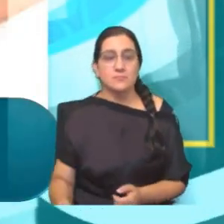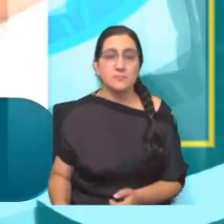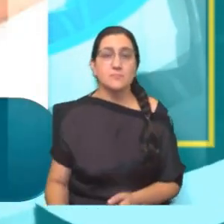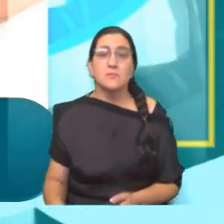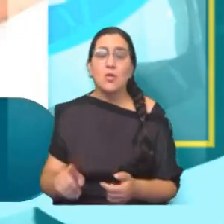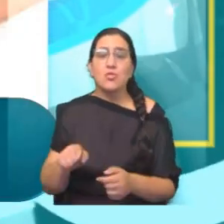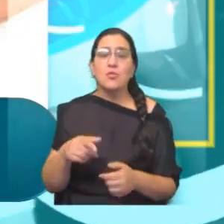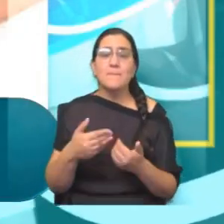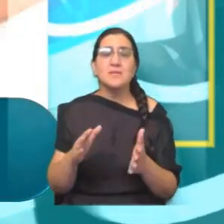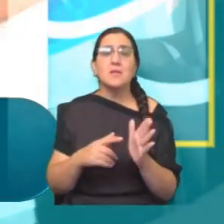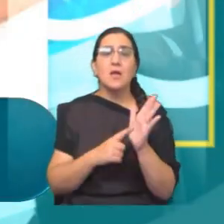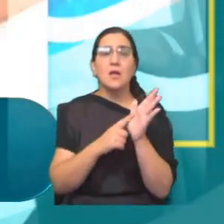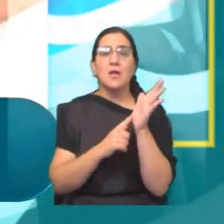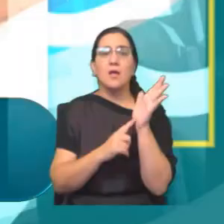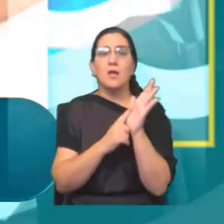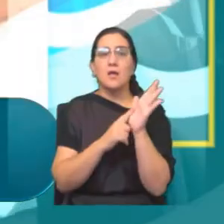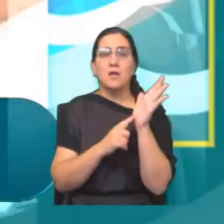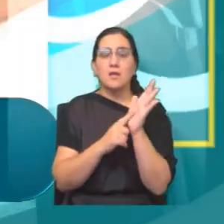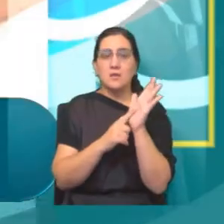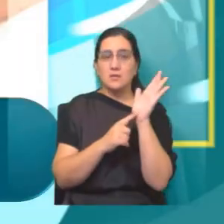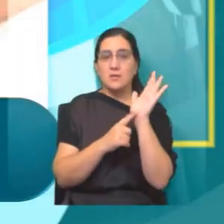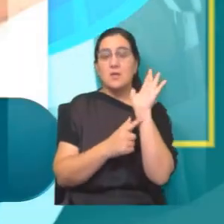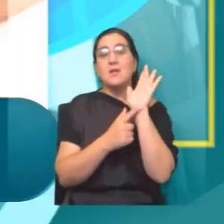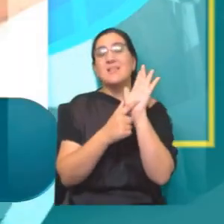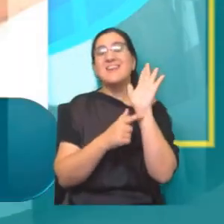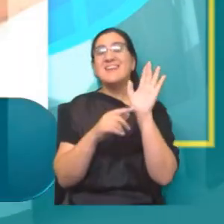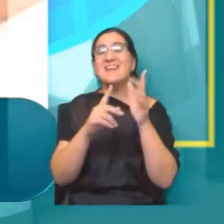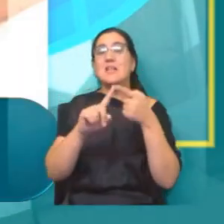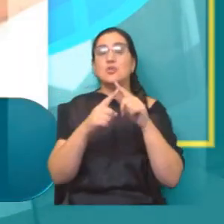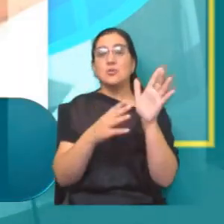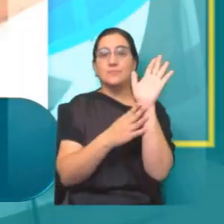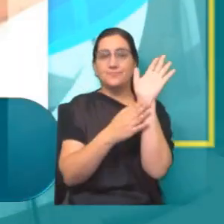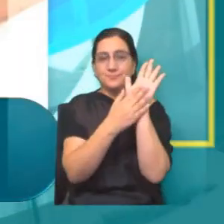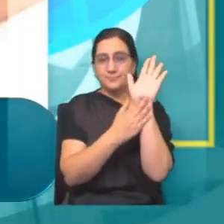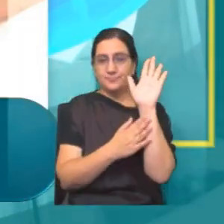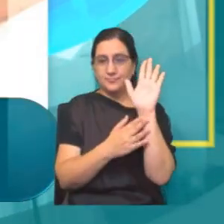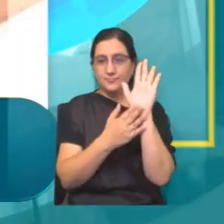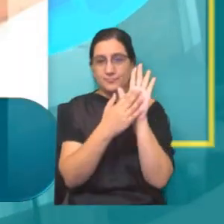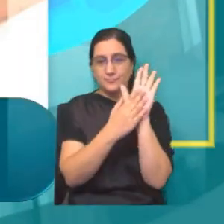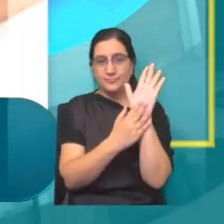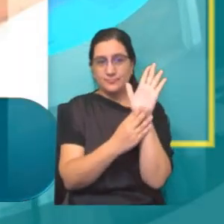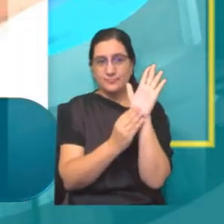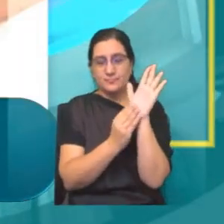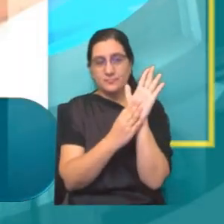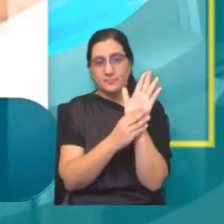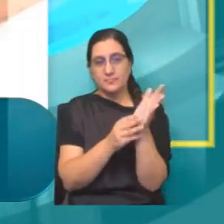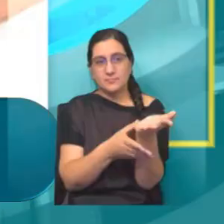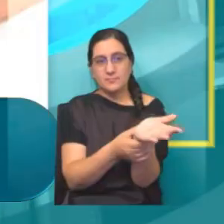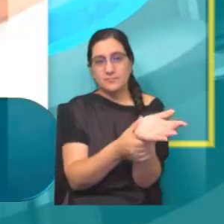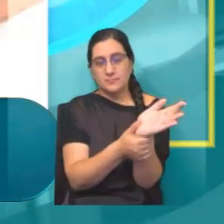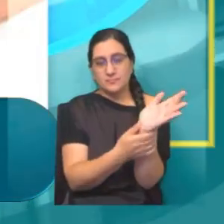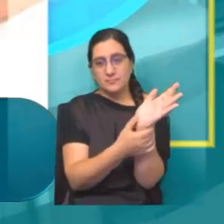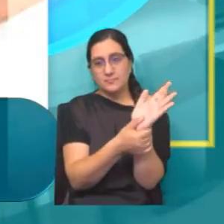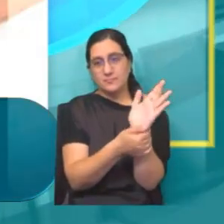Mirá, lado, tiene que ver con aspectos relacionados a los flexores de la mano. Mirá, préstame tu mano. A veces cuando queremos testear, por ejemplo, si la persona tiene indemnidad de